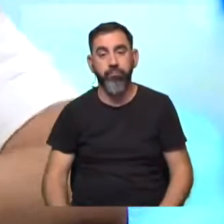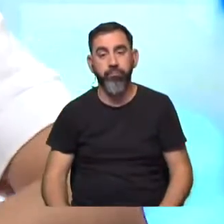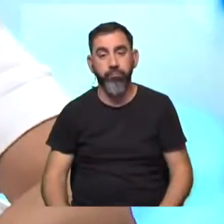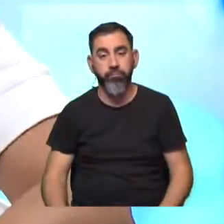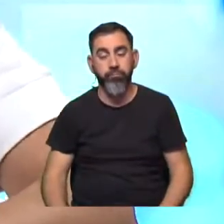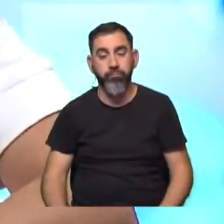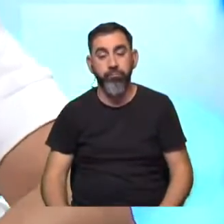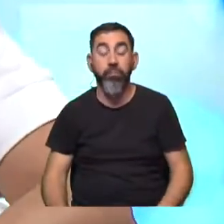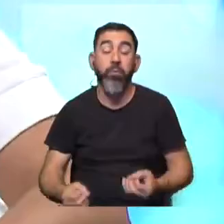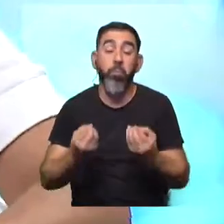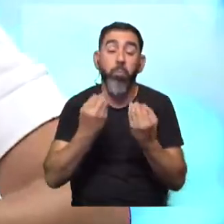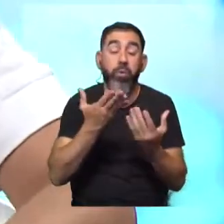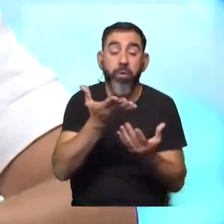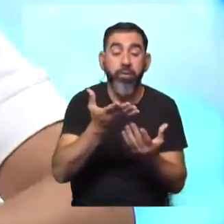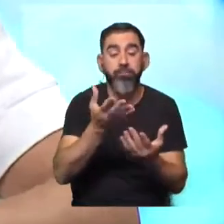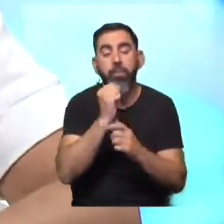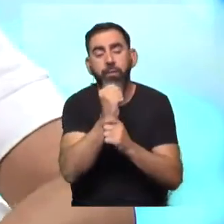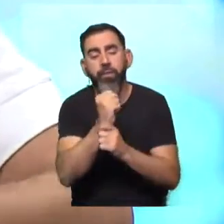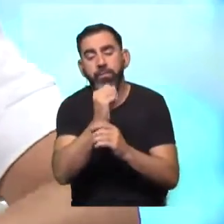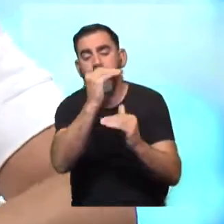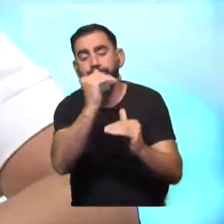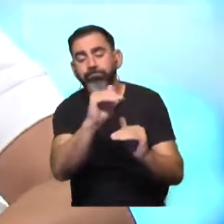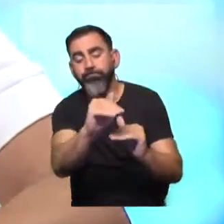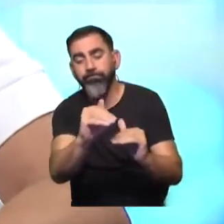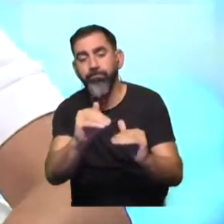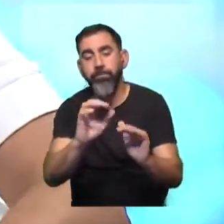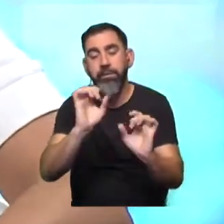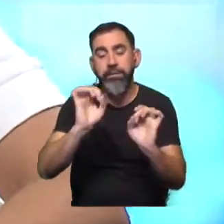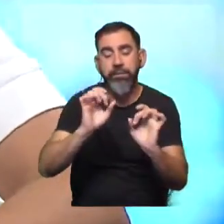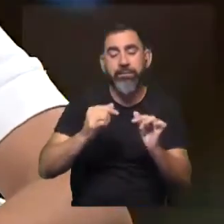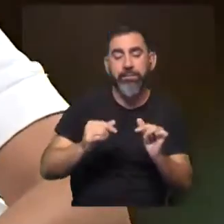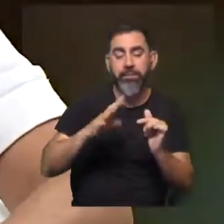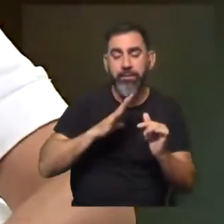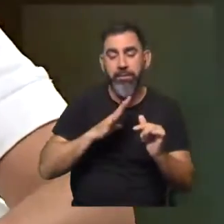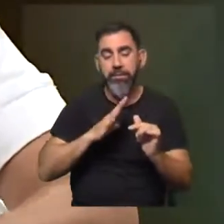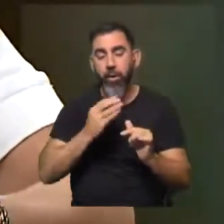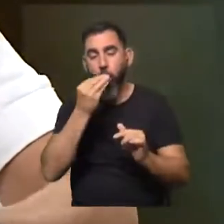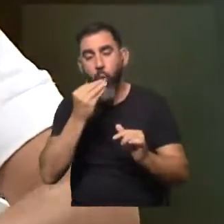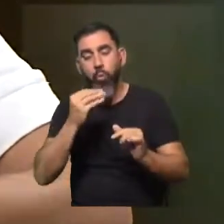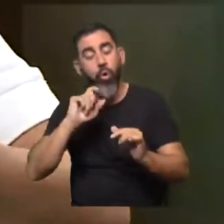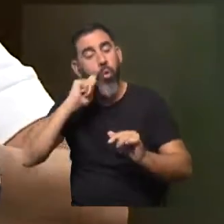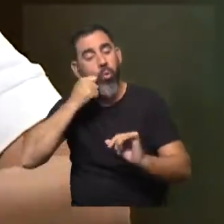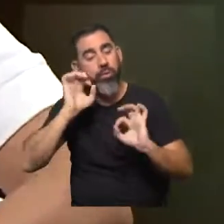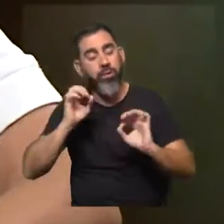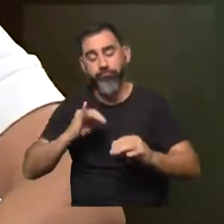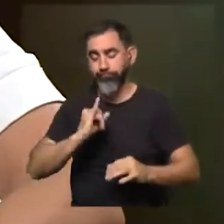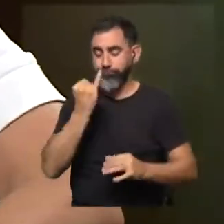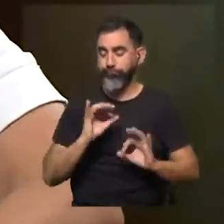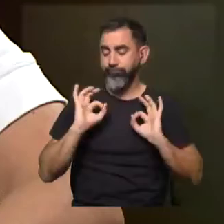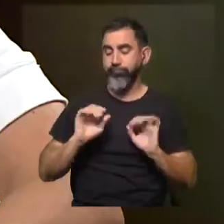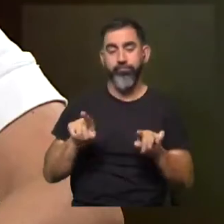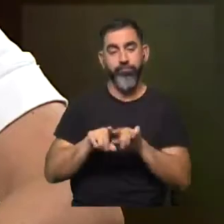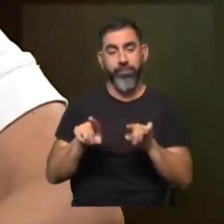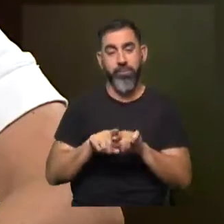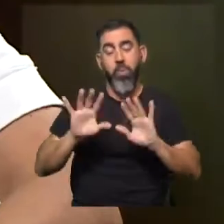este diferencial de que, bueno, menos carbohidratos, menos calorías, bueno, consumo, me doy el gusto, me tomo una cerveza, pero